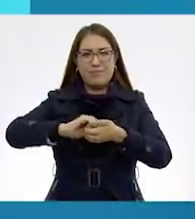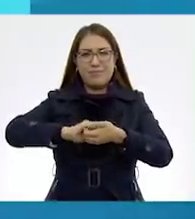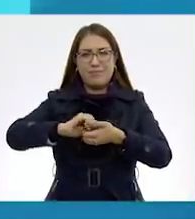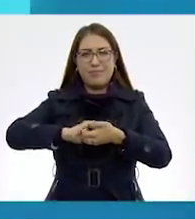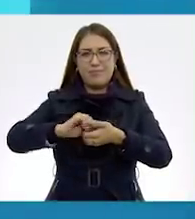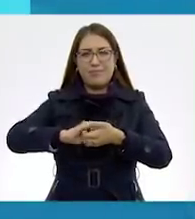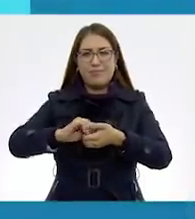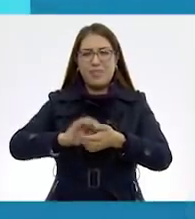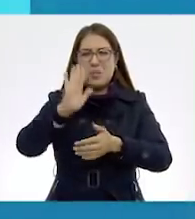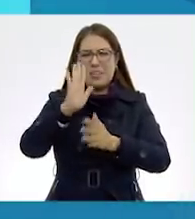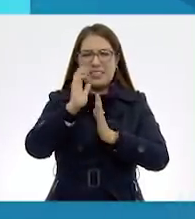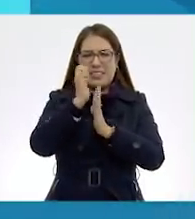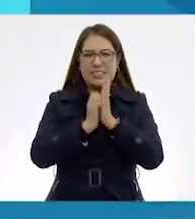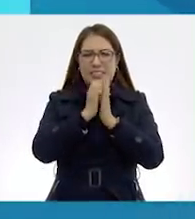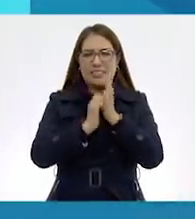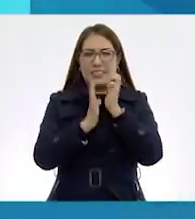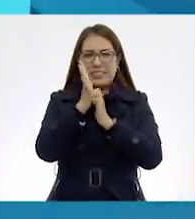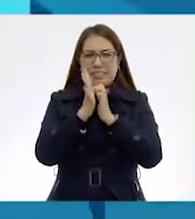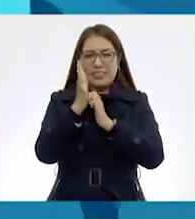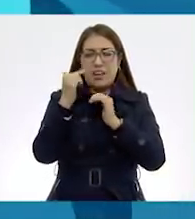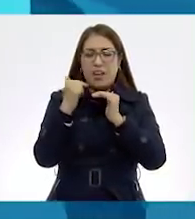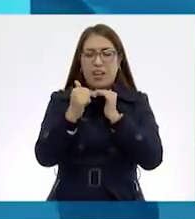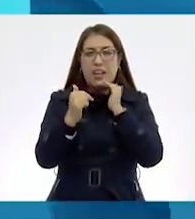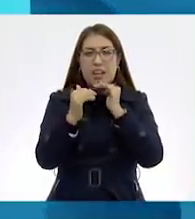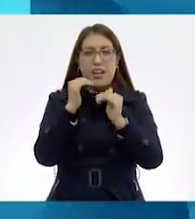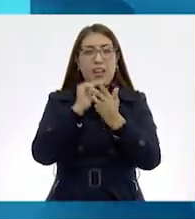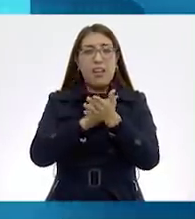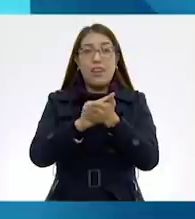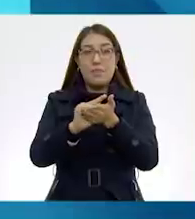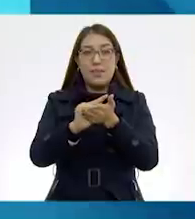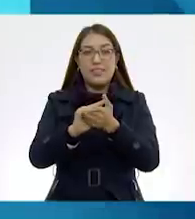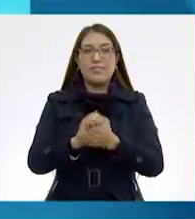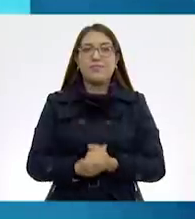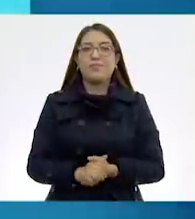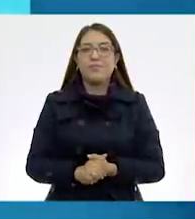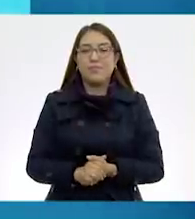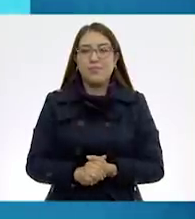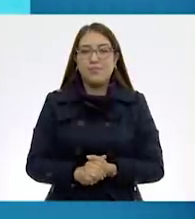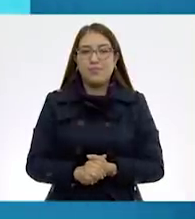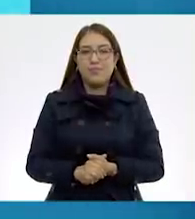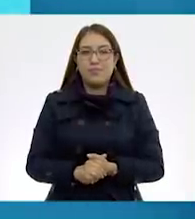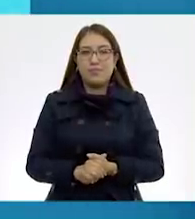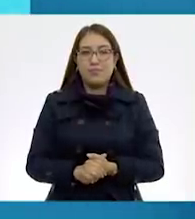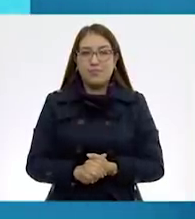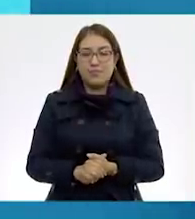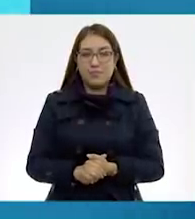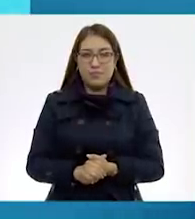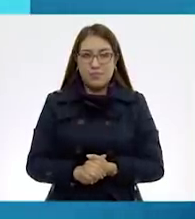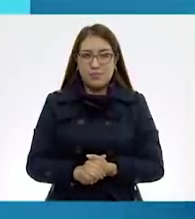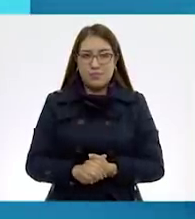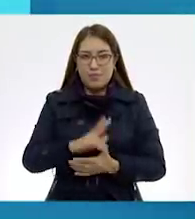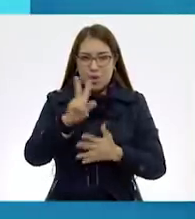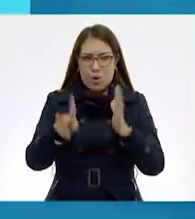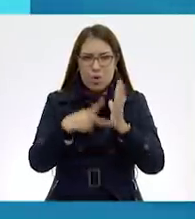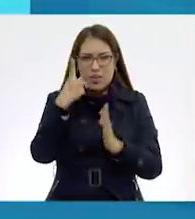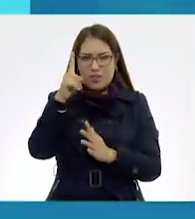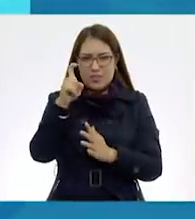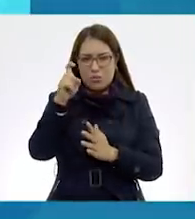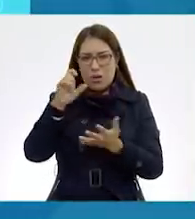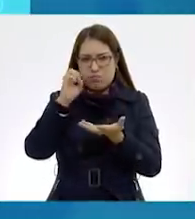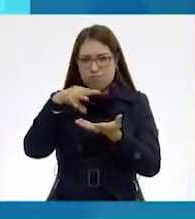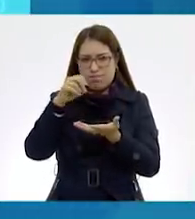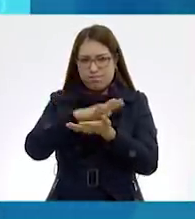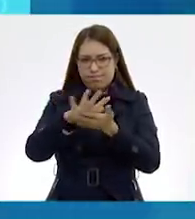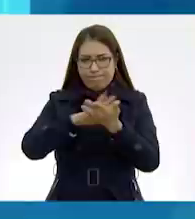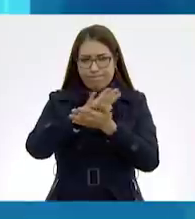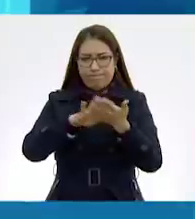dedos. Ahora haz como que rasguñas la palma de tus manos para lavar tus uñas. Enjuaga tus manos con